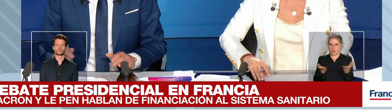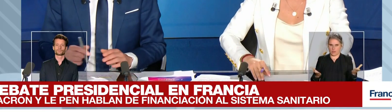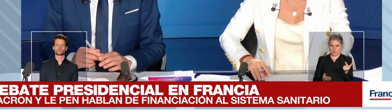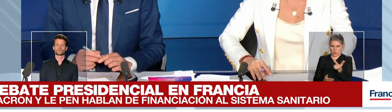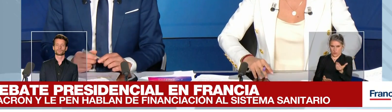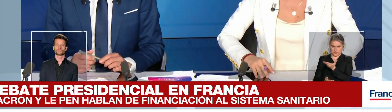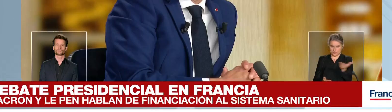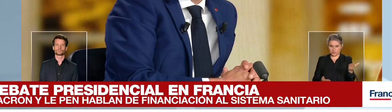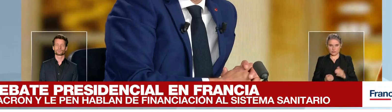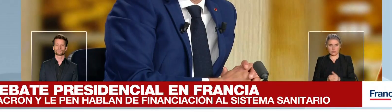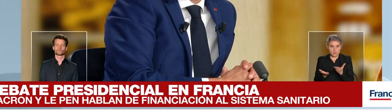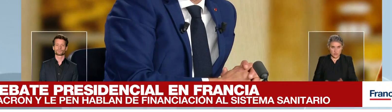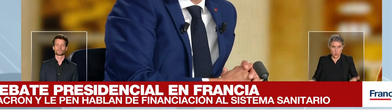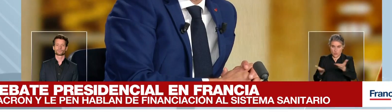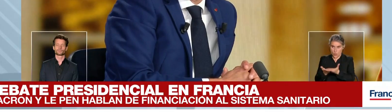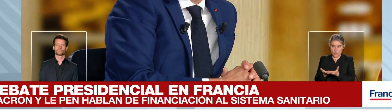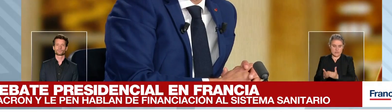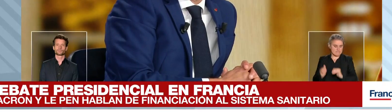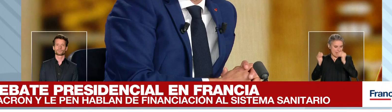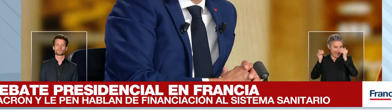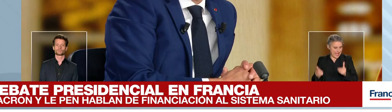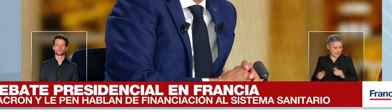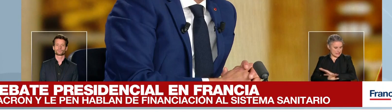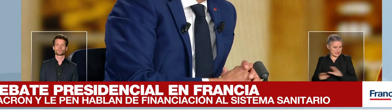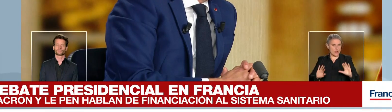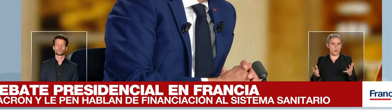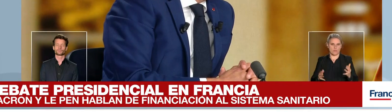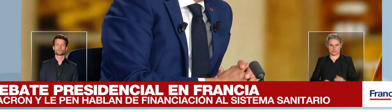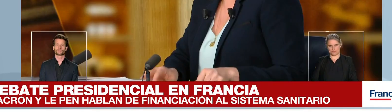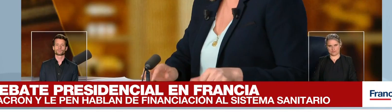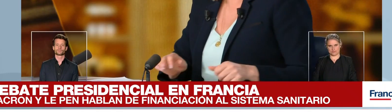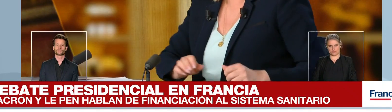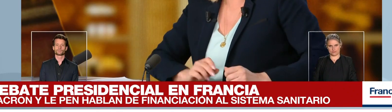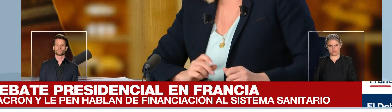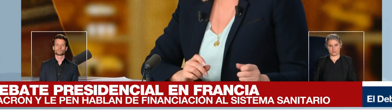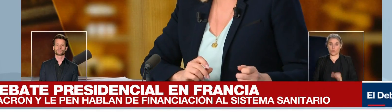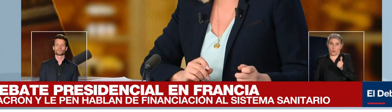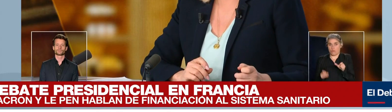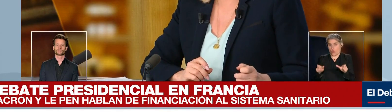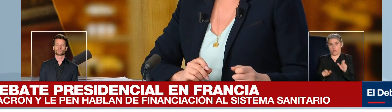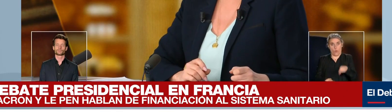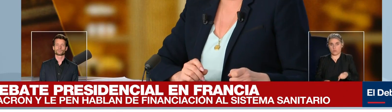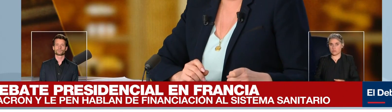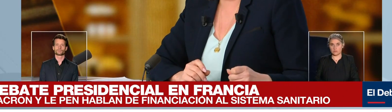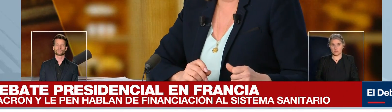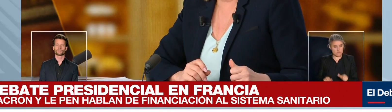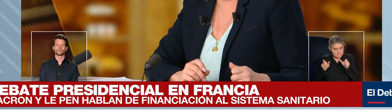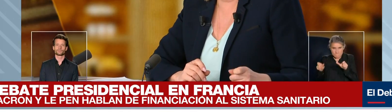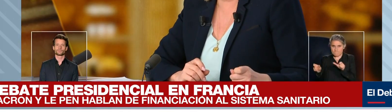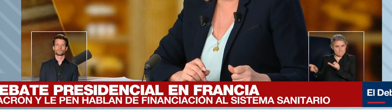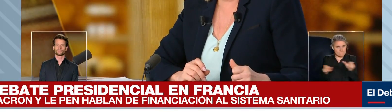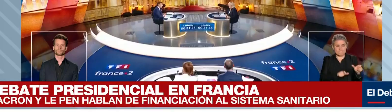nuestros personal de la tercera edad en las casas geriátricas. ¿Cómo hacer para que esto no se reproduzca nunca? Marine Le Pen. Bueno,